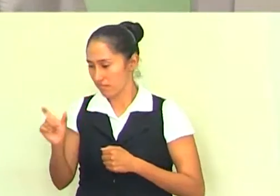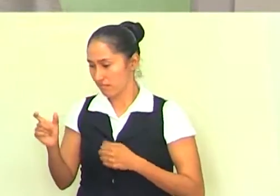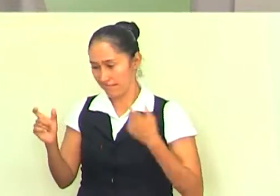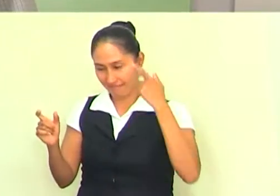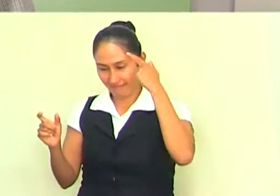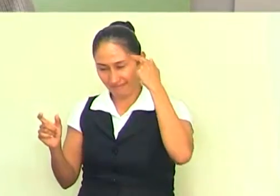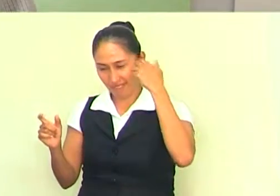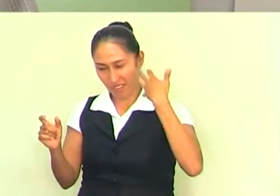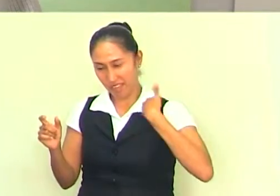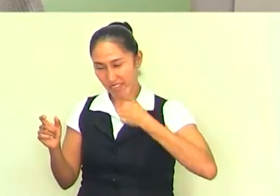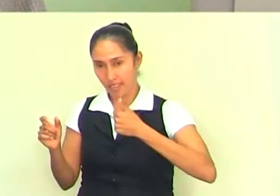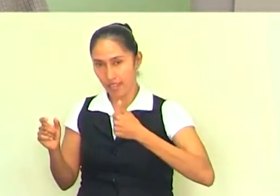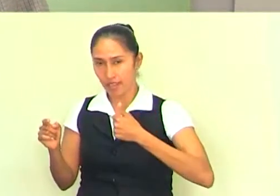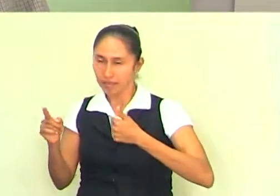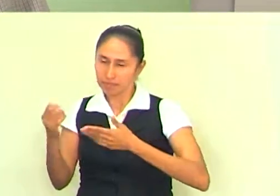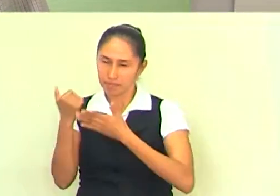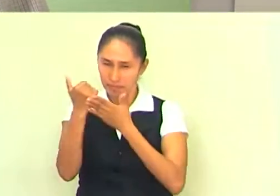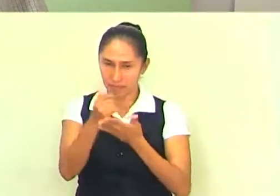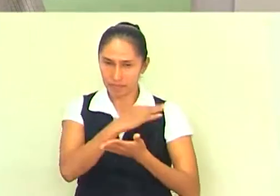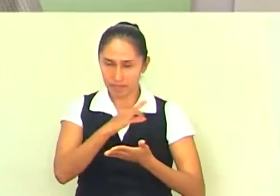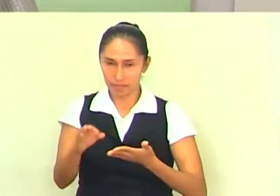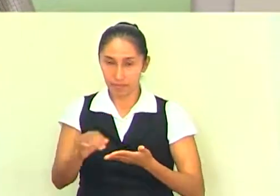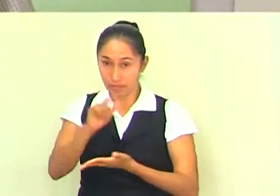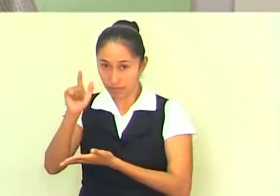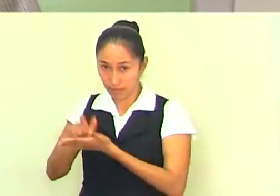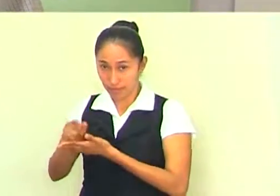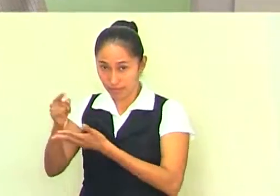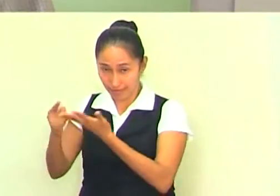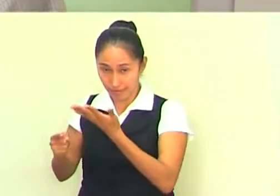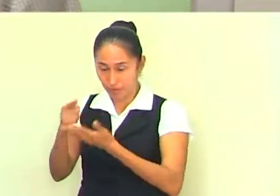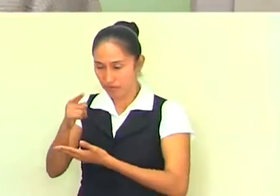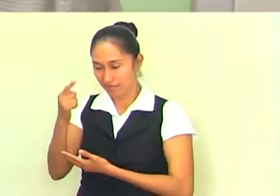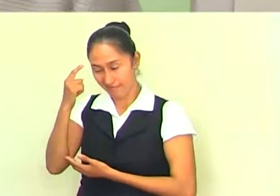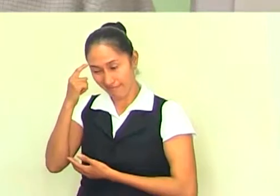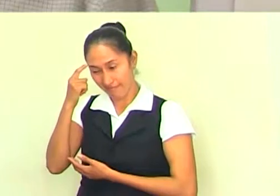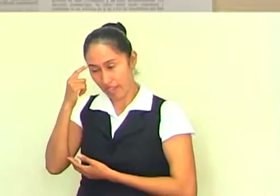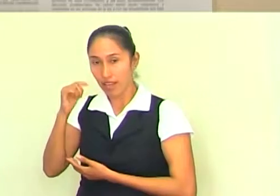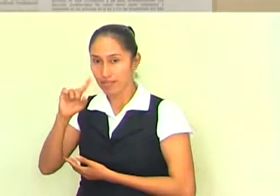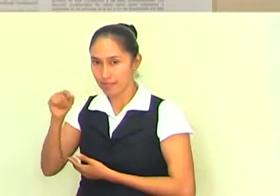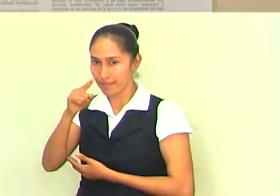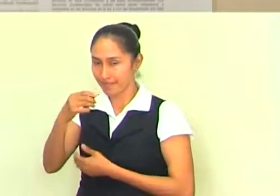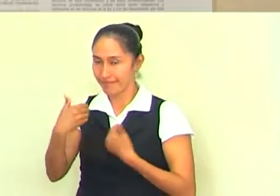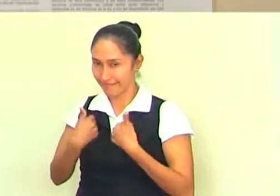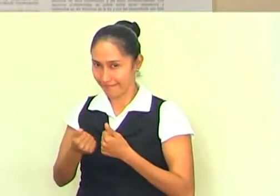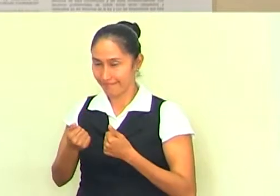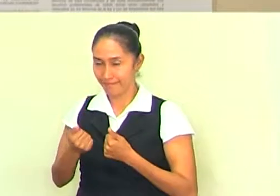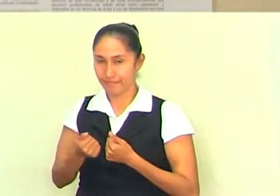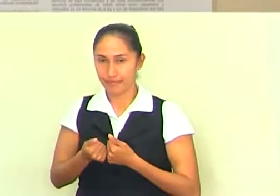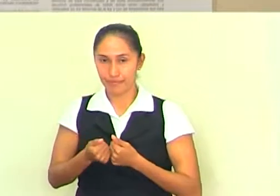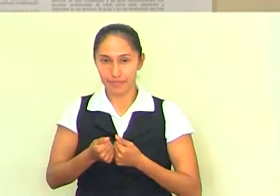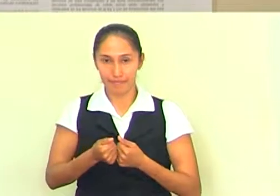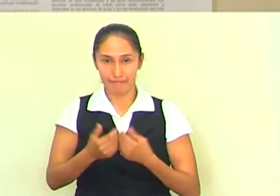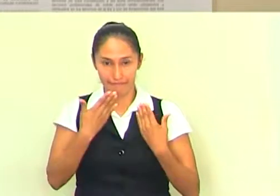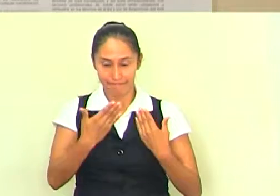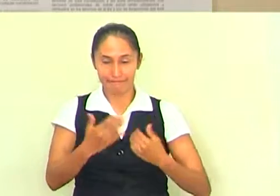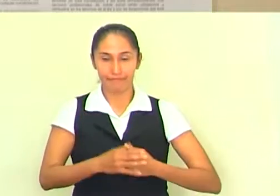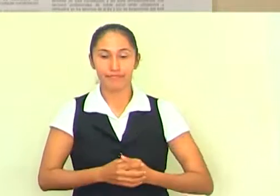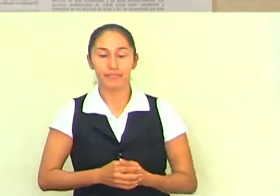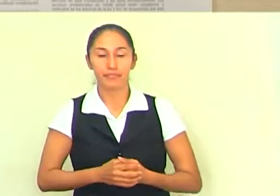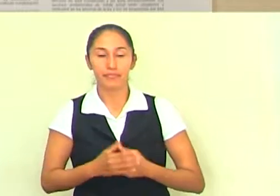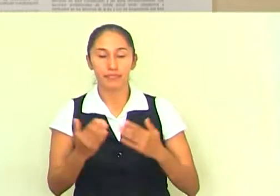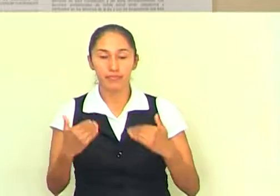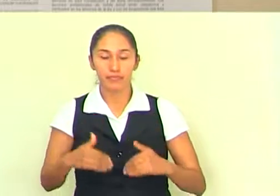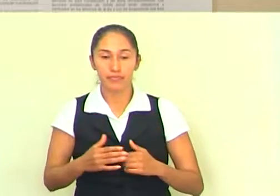puedas comprender estas leyes. Hasta aquí me van siguiendo, ¿verdad? Muy bien. ¿De qué derechos